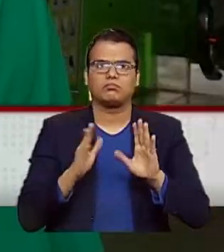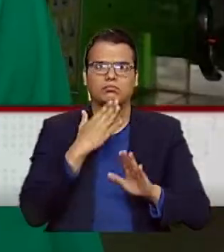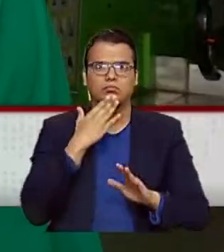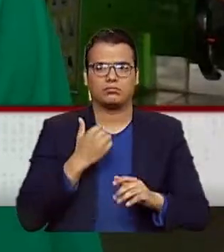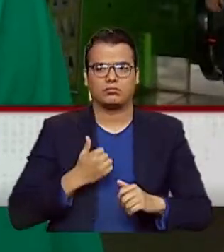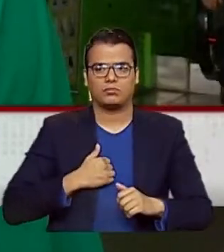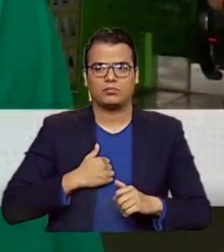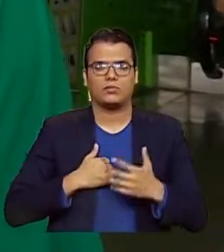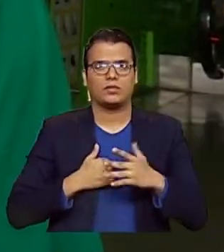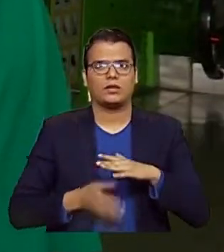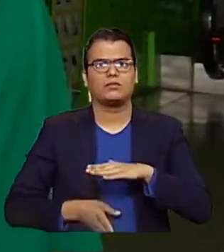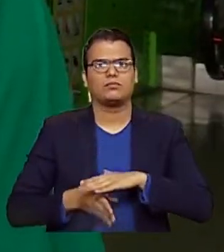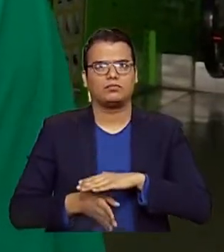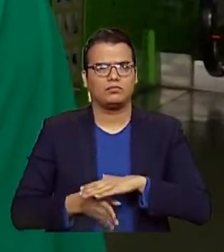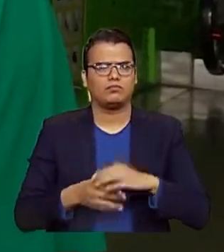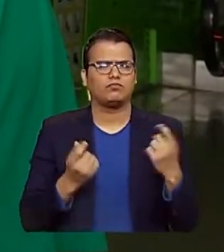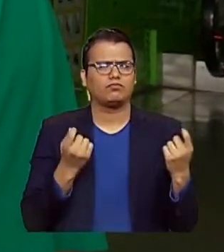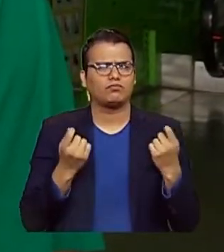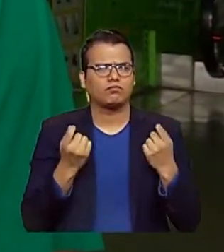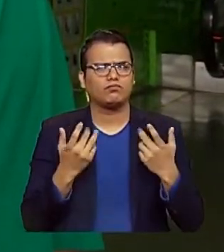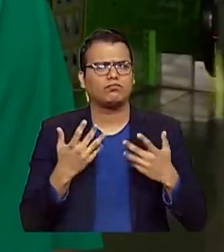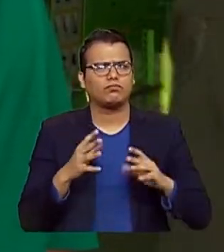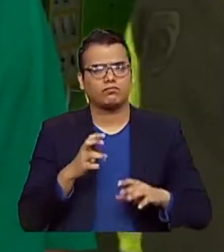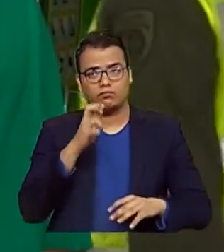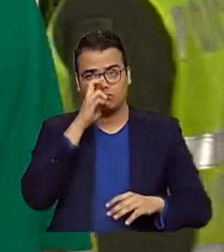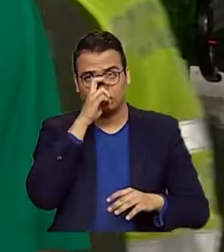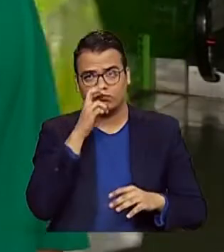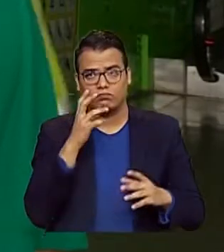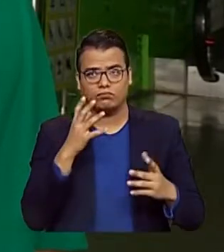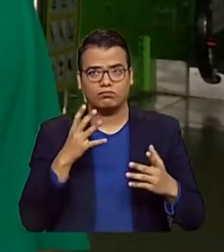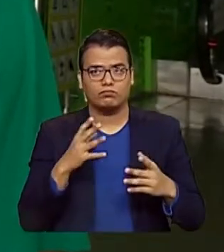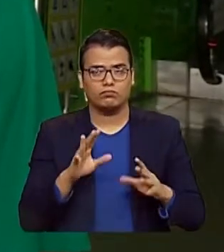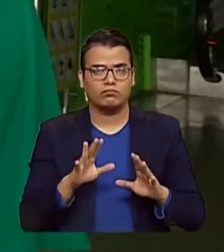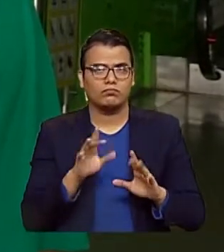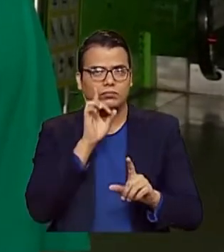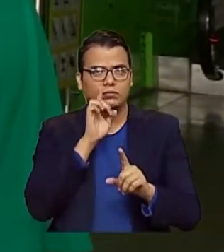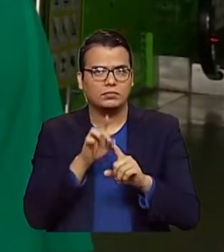ajustados hasta la finalización del torneo.